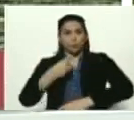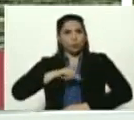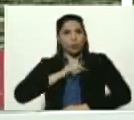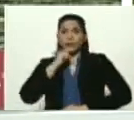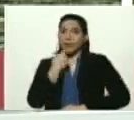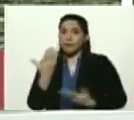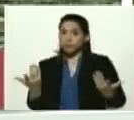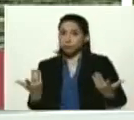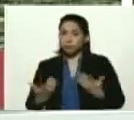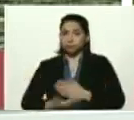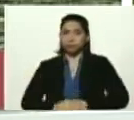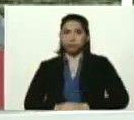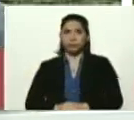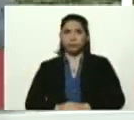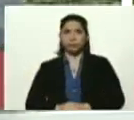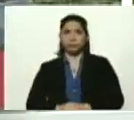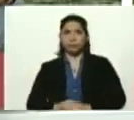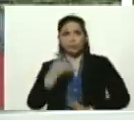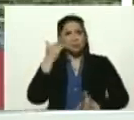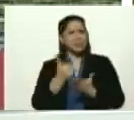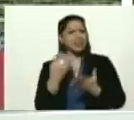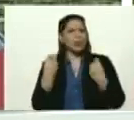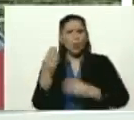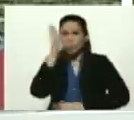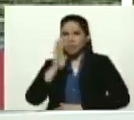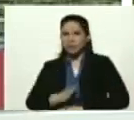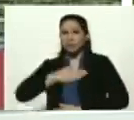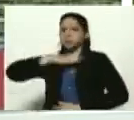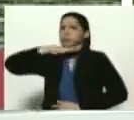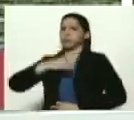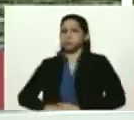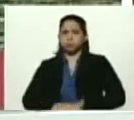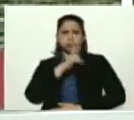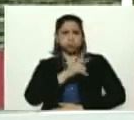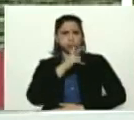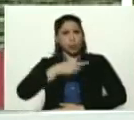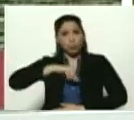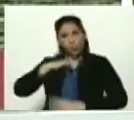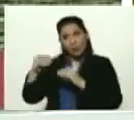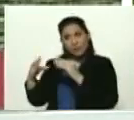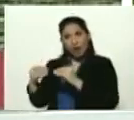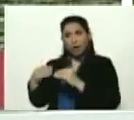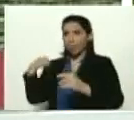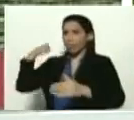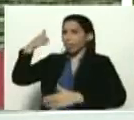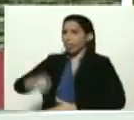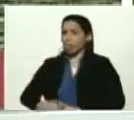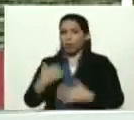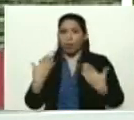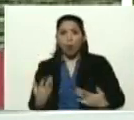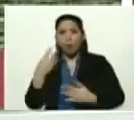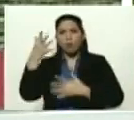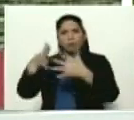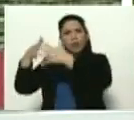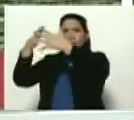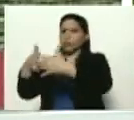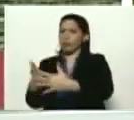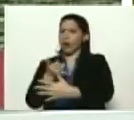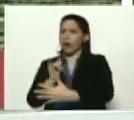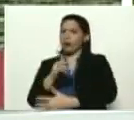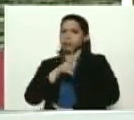clave. Miren cómo está Brasil. Hemos hablado de eso bastante. Miren cómo está Estados Unidos.